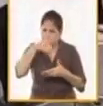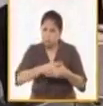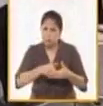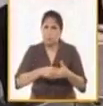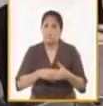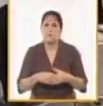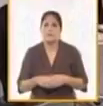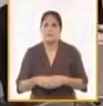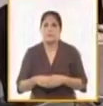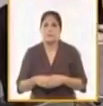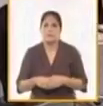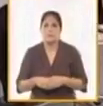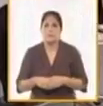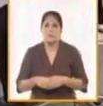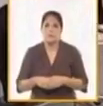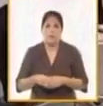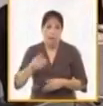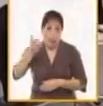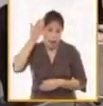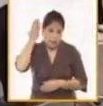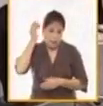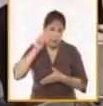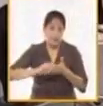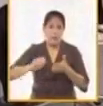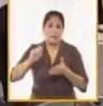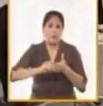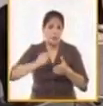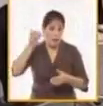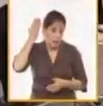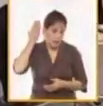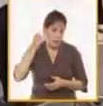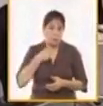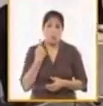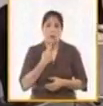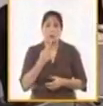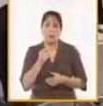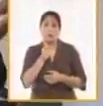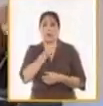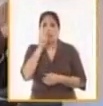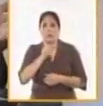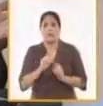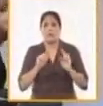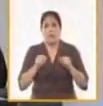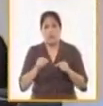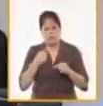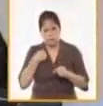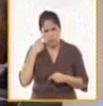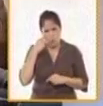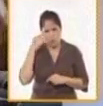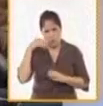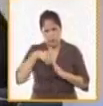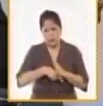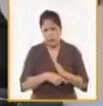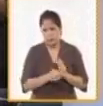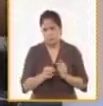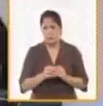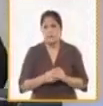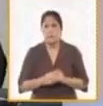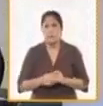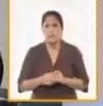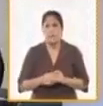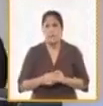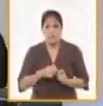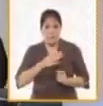fue contrincante de Chávez en elecciones estando nosotros como corresponsales. O sea, los conozco muy bien y incluso el